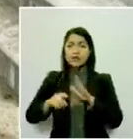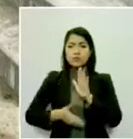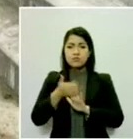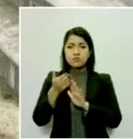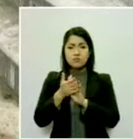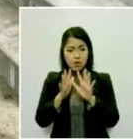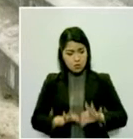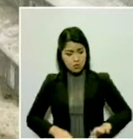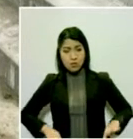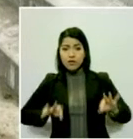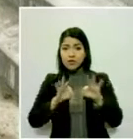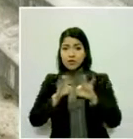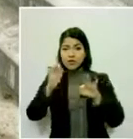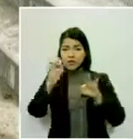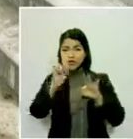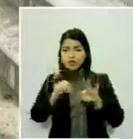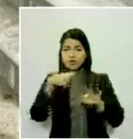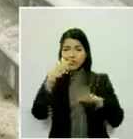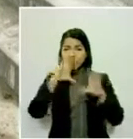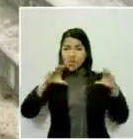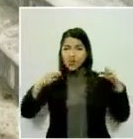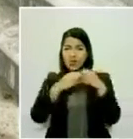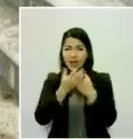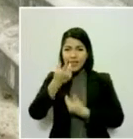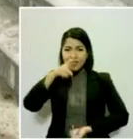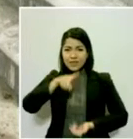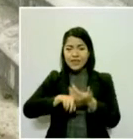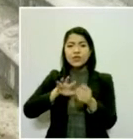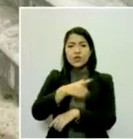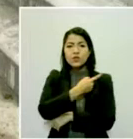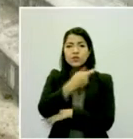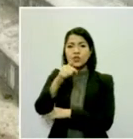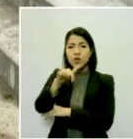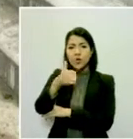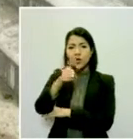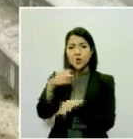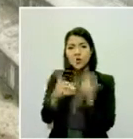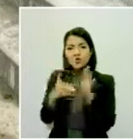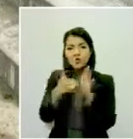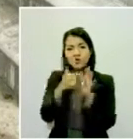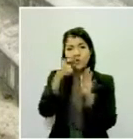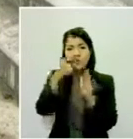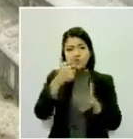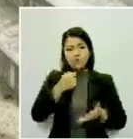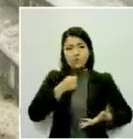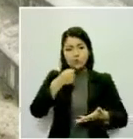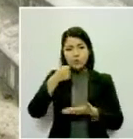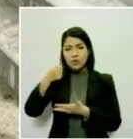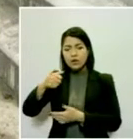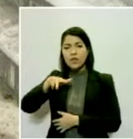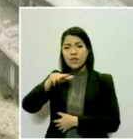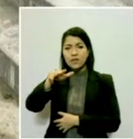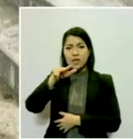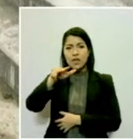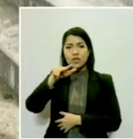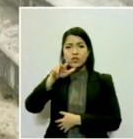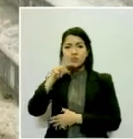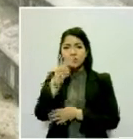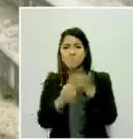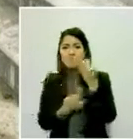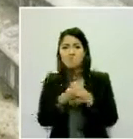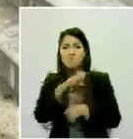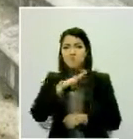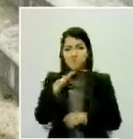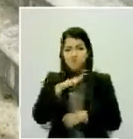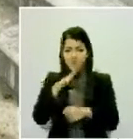de infraestructura a sus comunidades por 111 millones de pesos y son 18 proyectos que se estarán